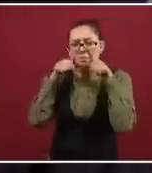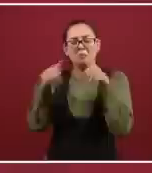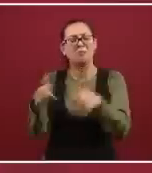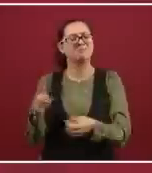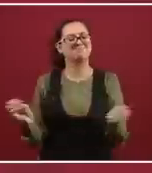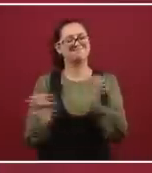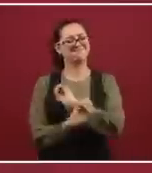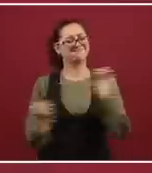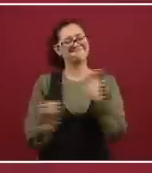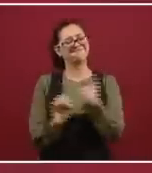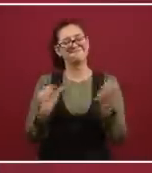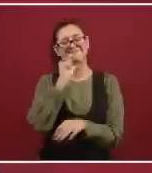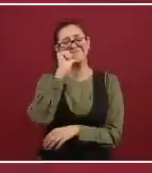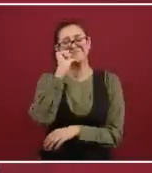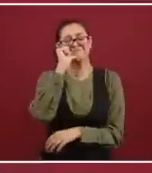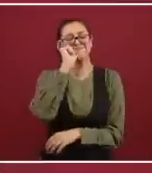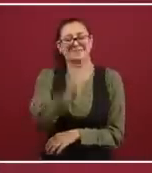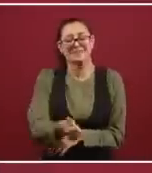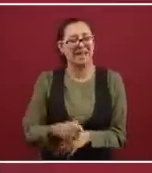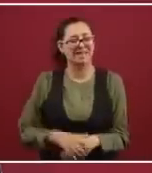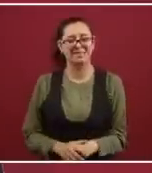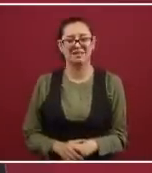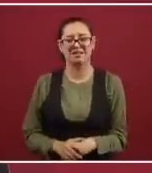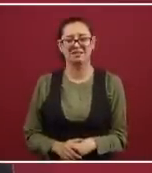para atender